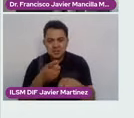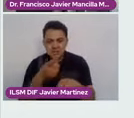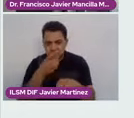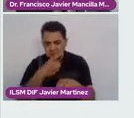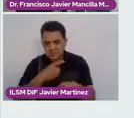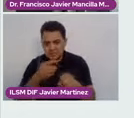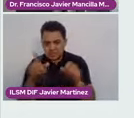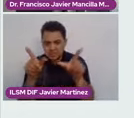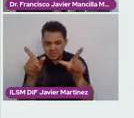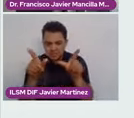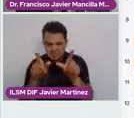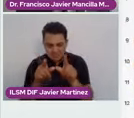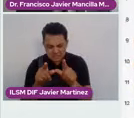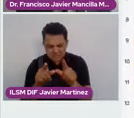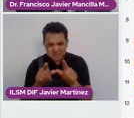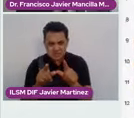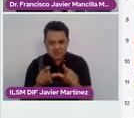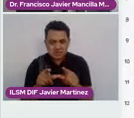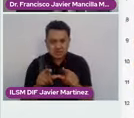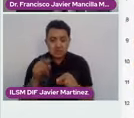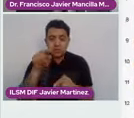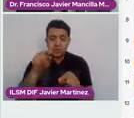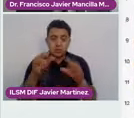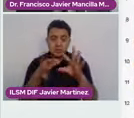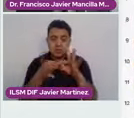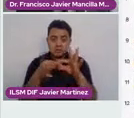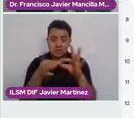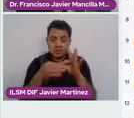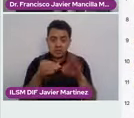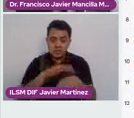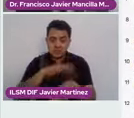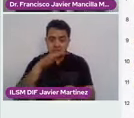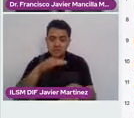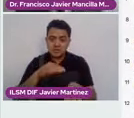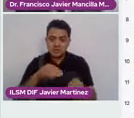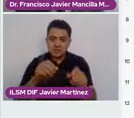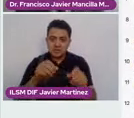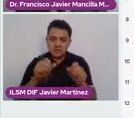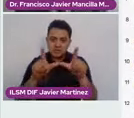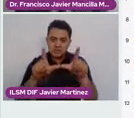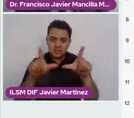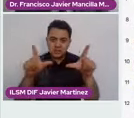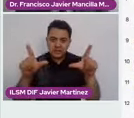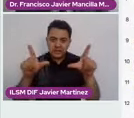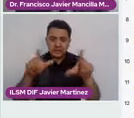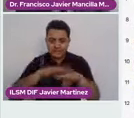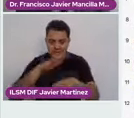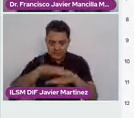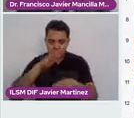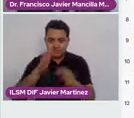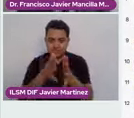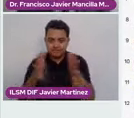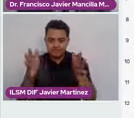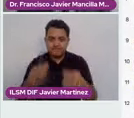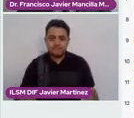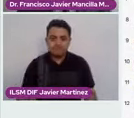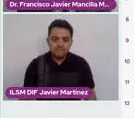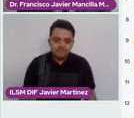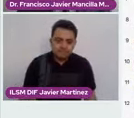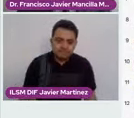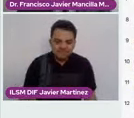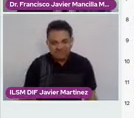sí se ve. Y bueno, pues su explicación va a ser, ahí está. Creo que ya se ve más grandecita. Está padrísimo. No se ve